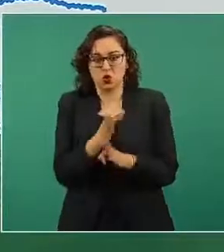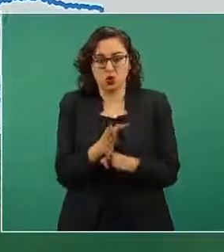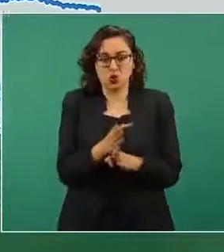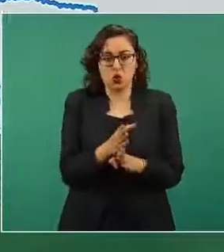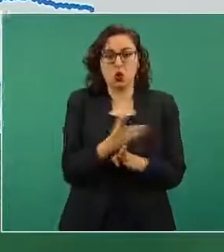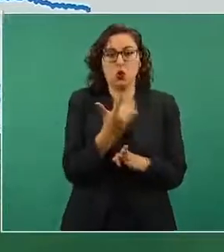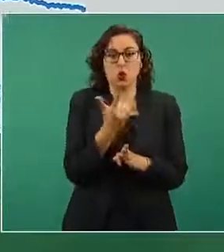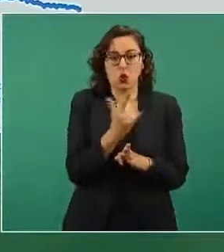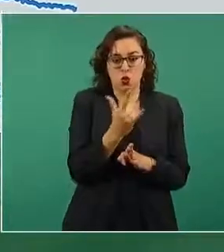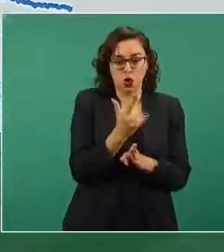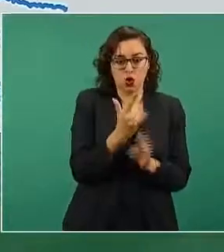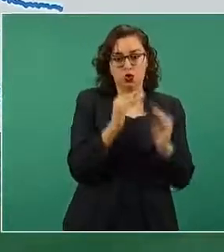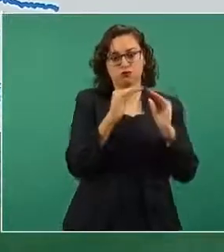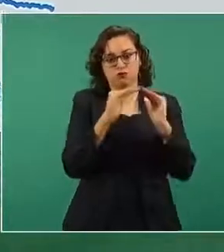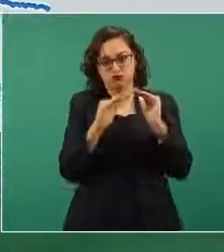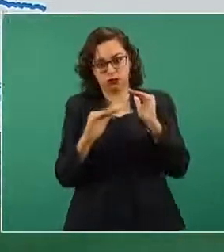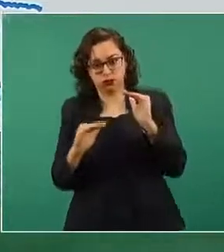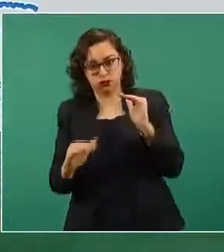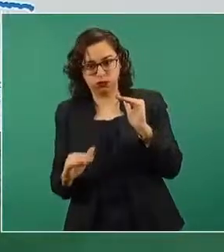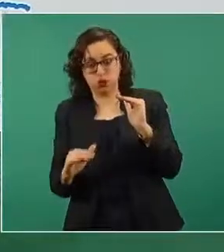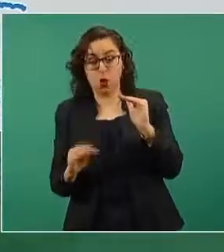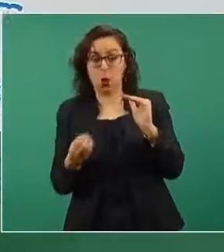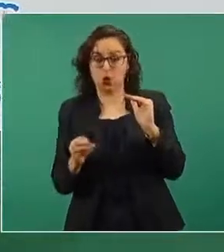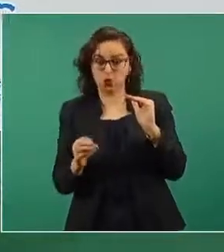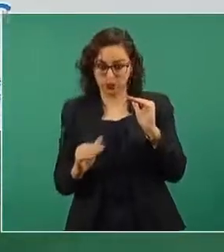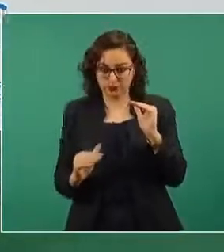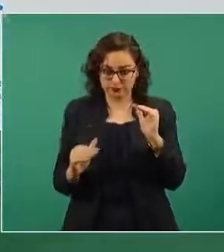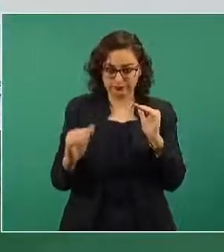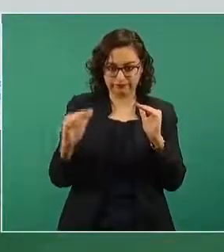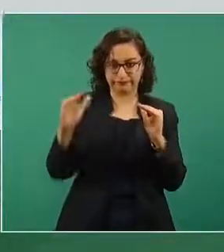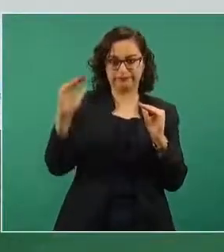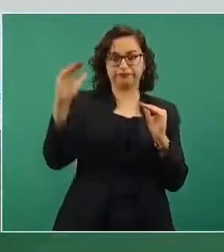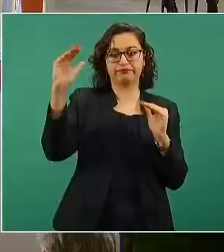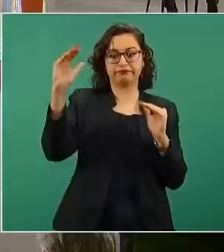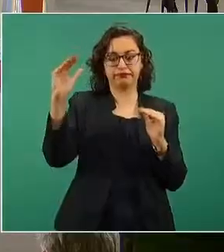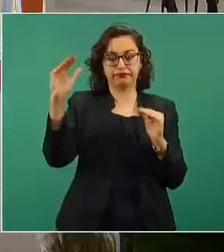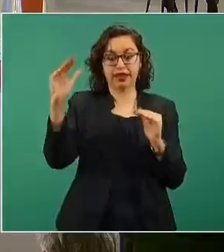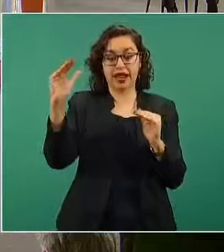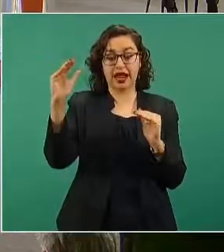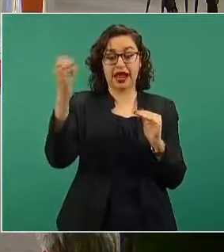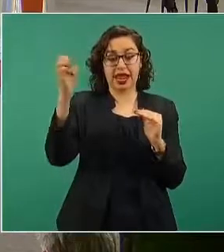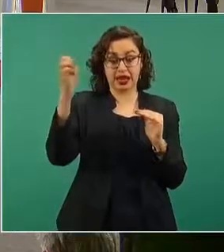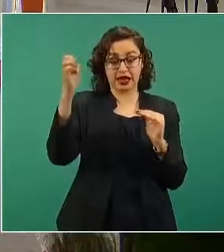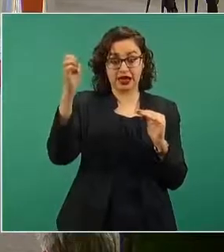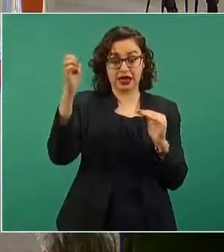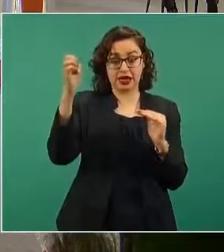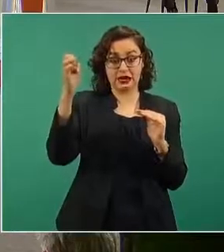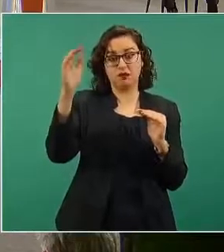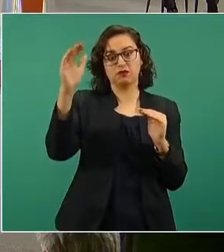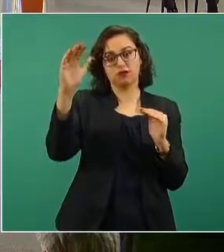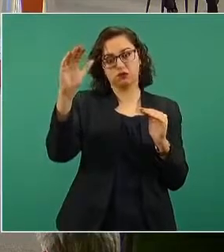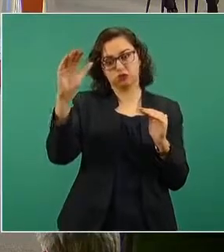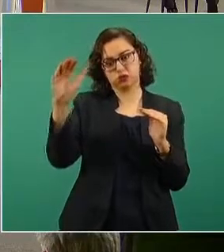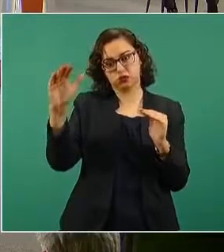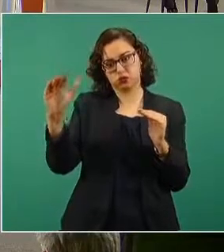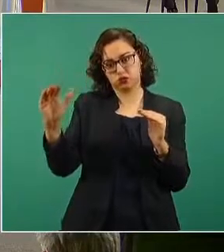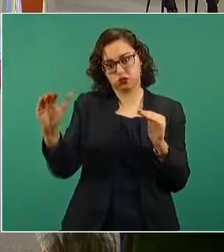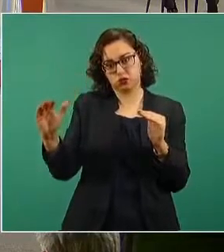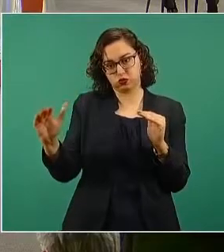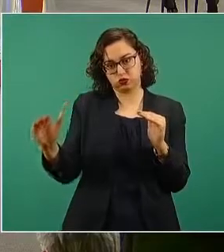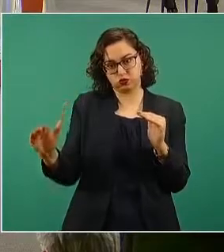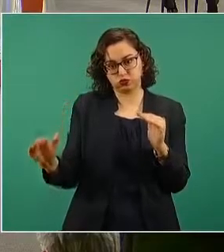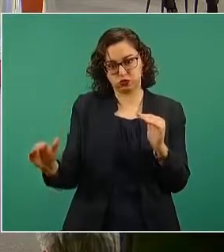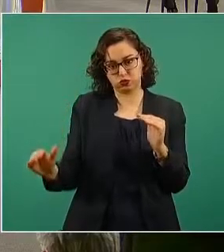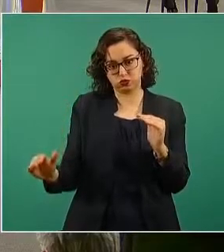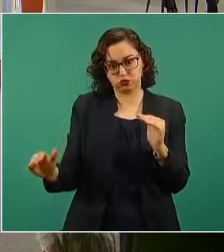semana de julio, desciende, a partir de octubre sube, y a partir de la tercera semana de enero empieza a